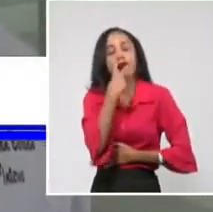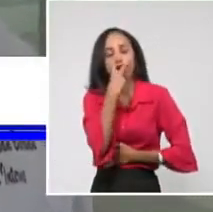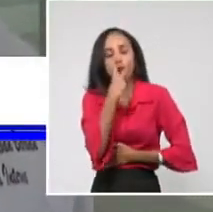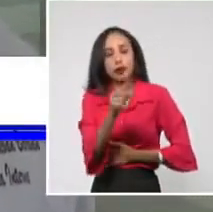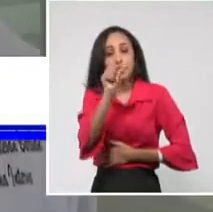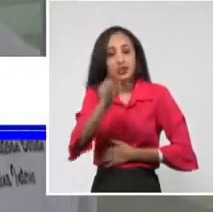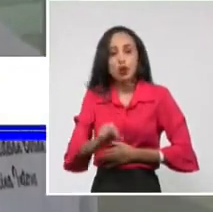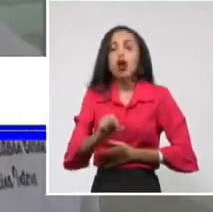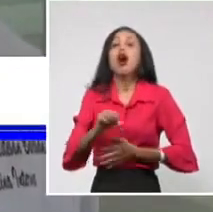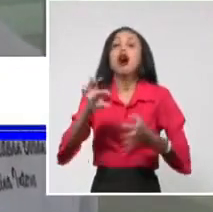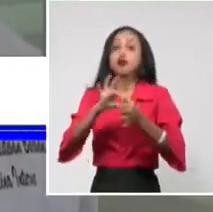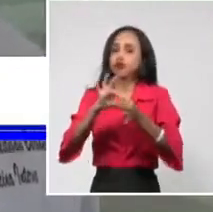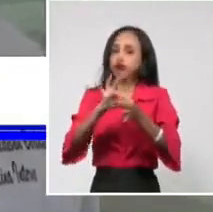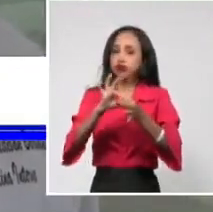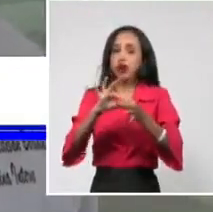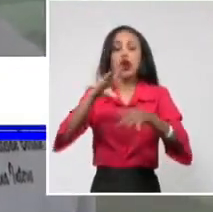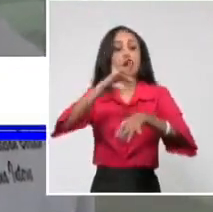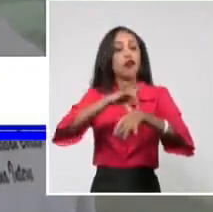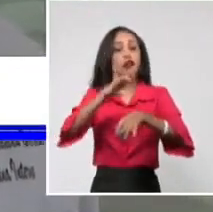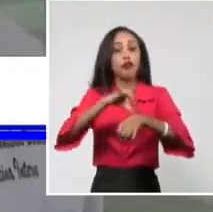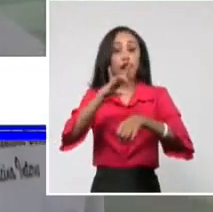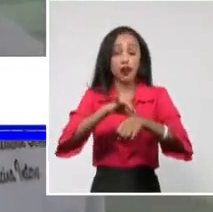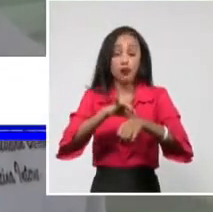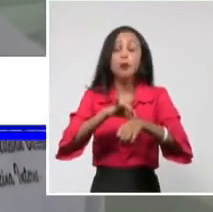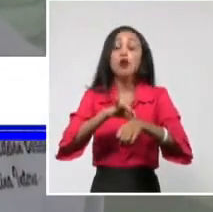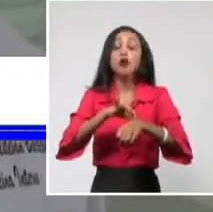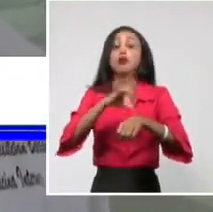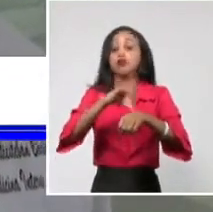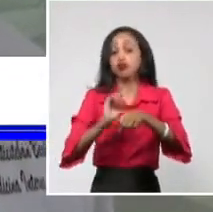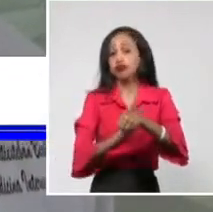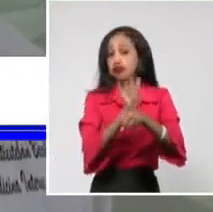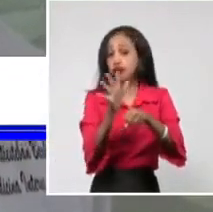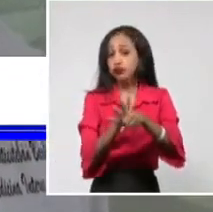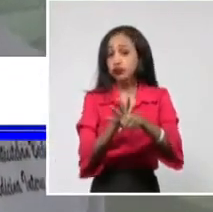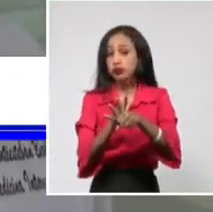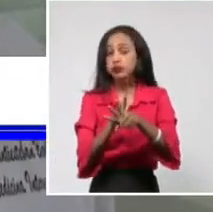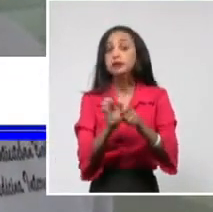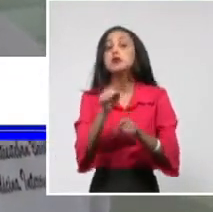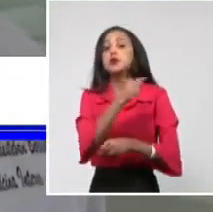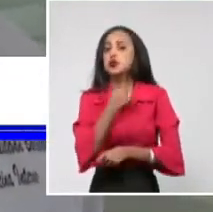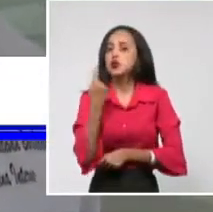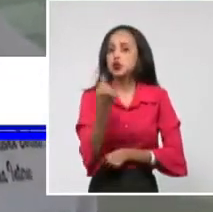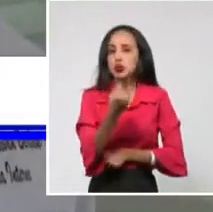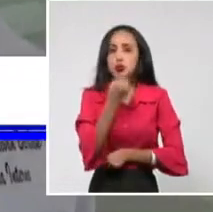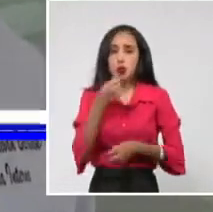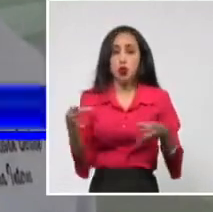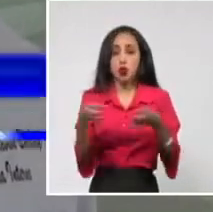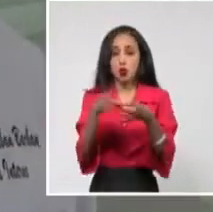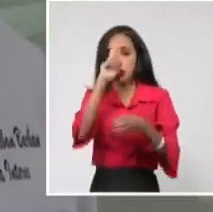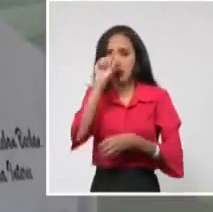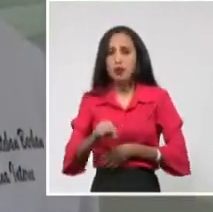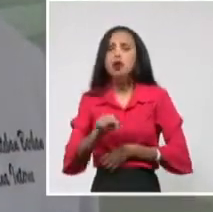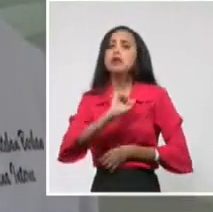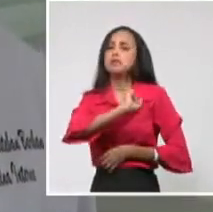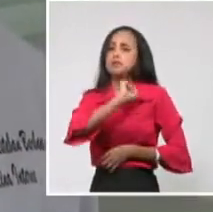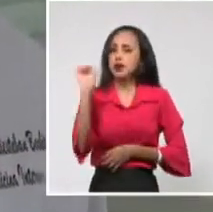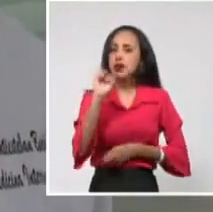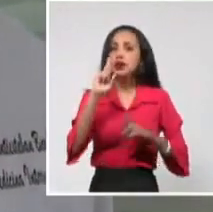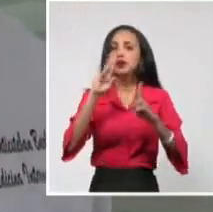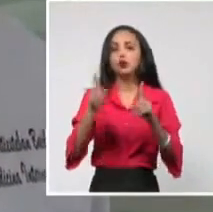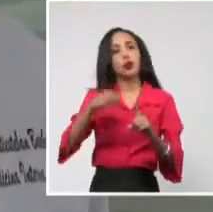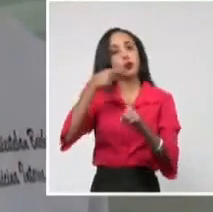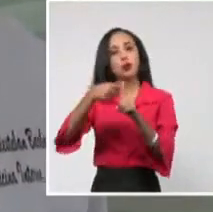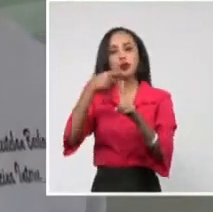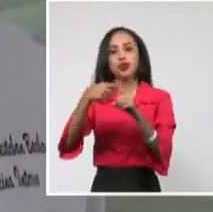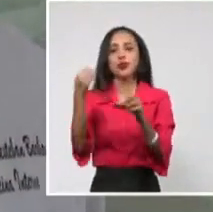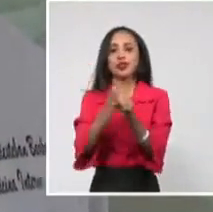graves, enfermos por esta terrible enfermedad, y bueno, entre todos logramos excelentes resultados de trabajo. El